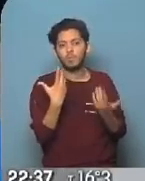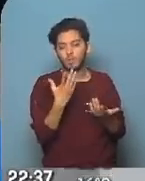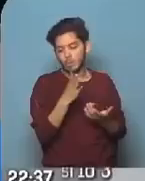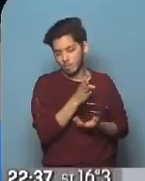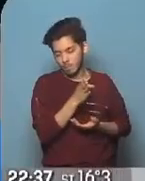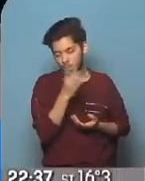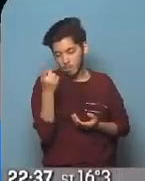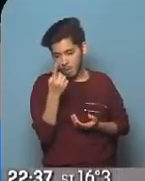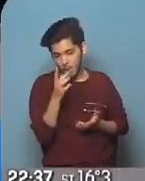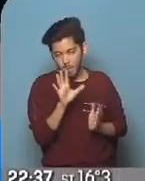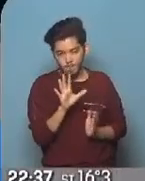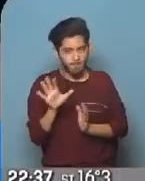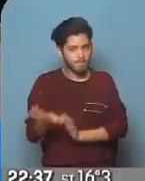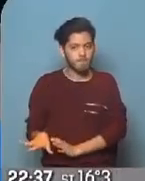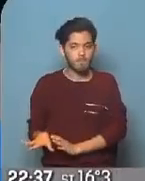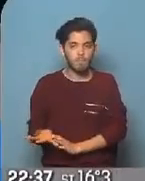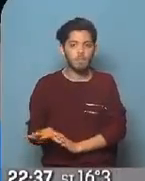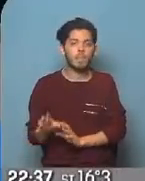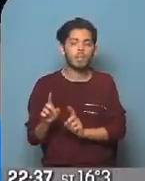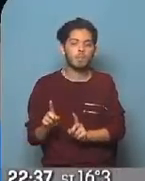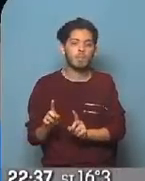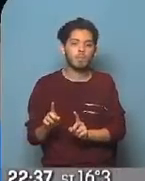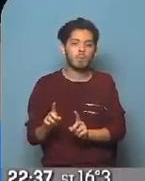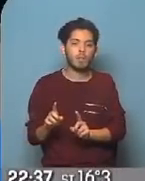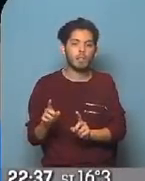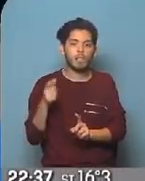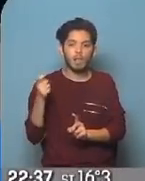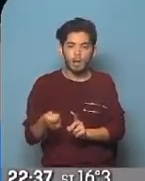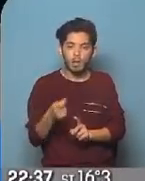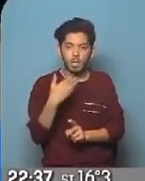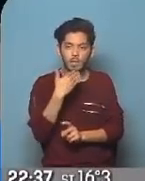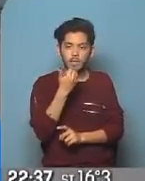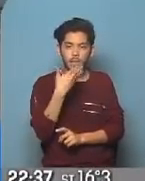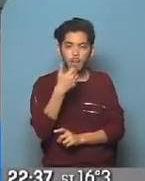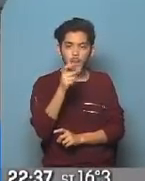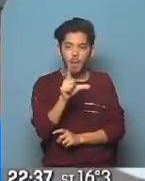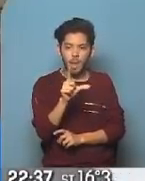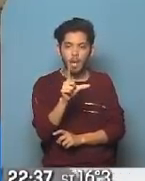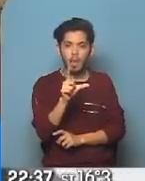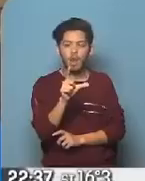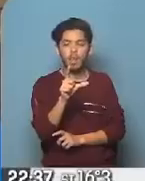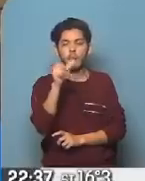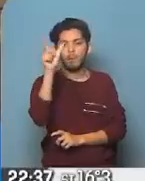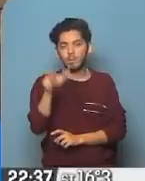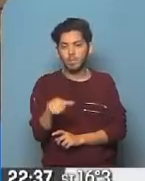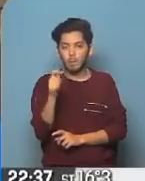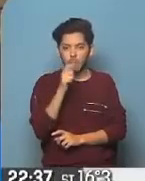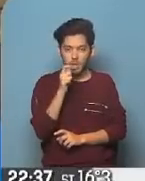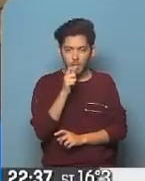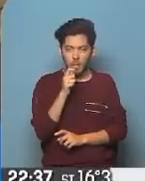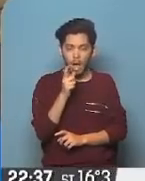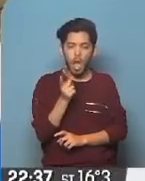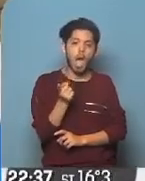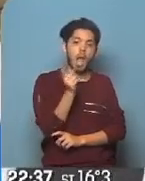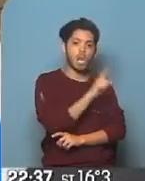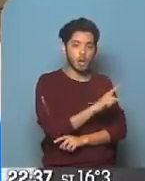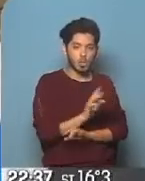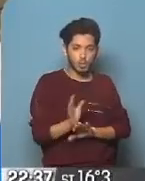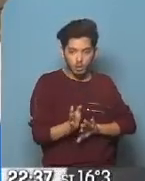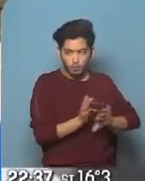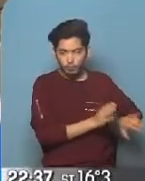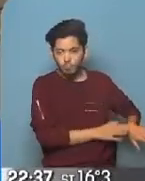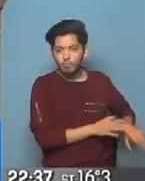a un costado o queda al margen el asesinato de Khashoggi, del periodista árabe. Por otro lado, queda al